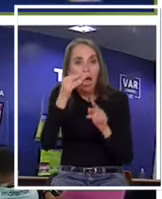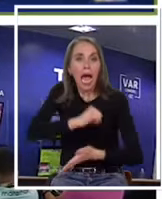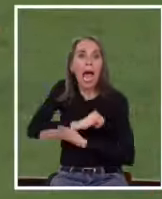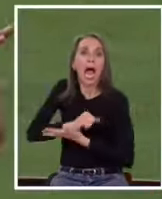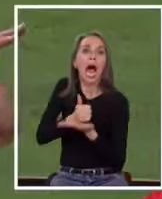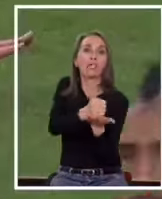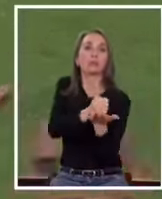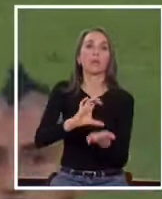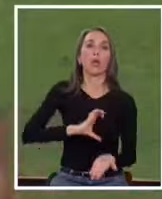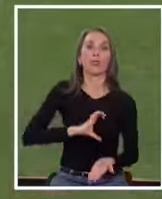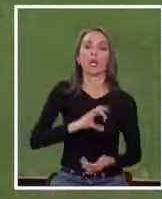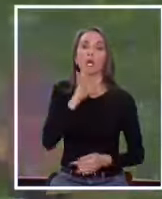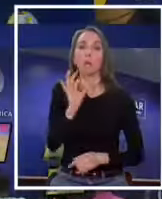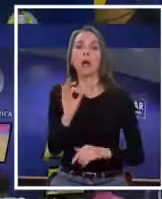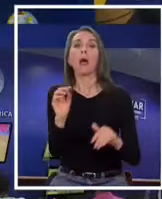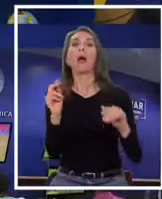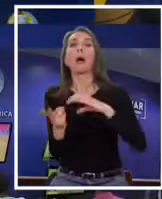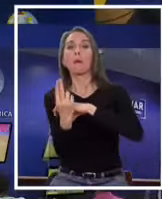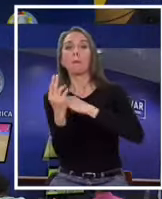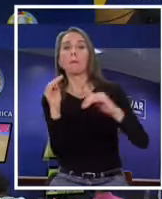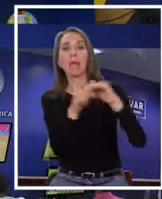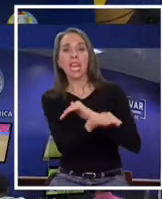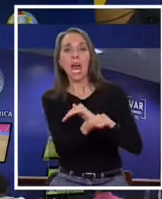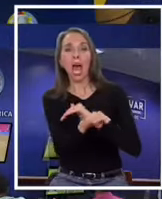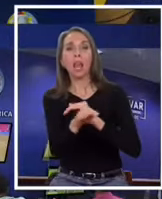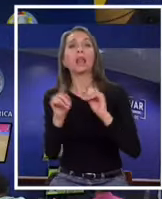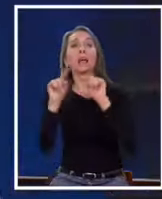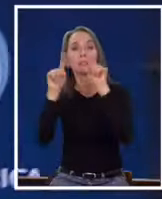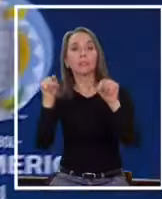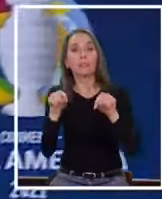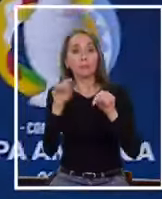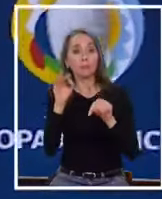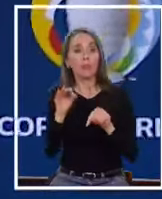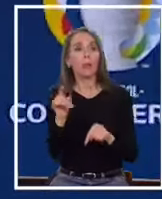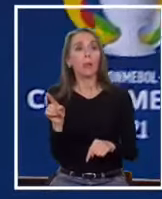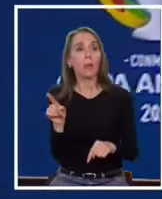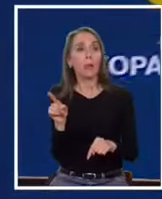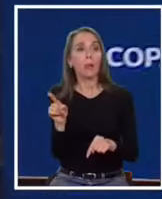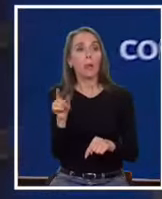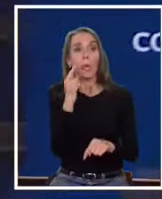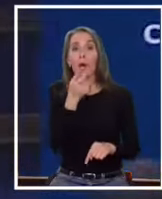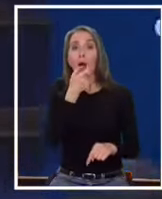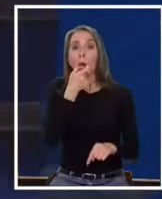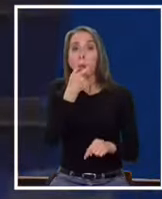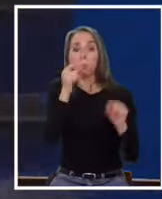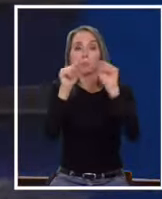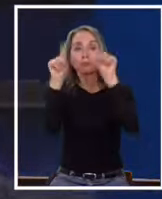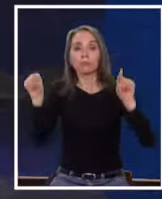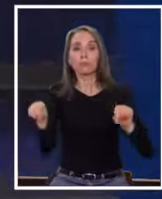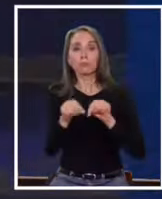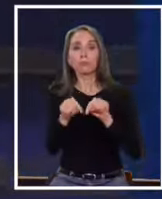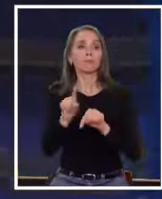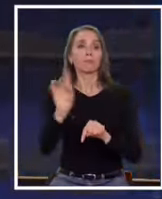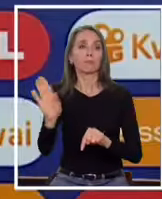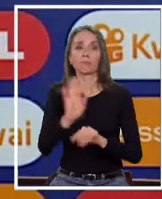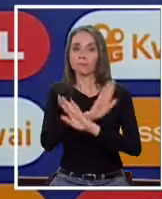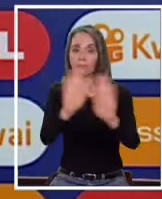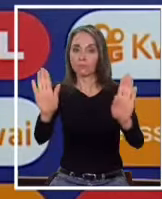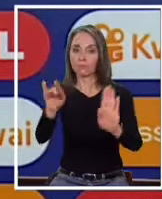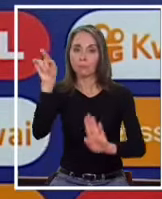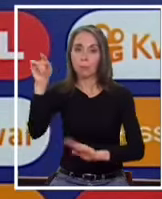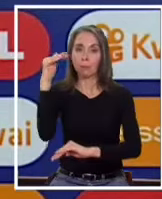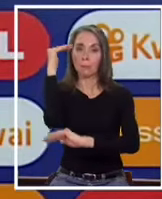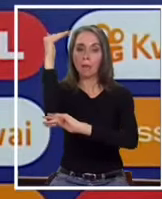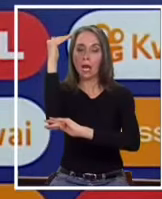Es eso, excelente, no penal. Ahí está la explicación del VAR por el supuesto penal no cobrado. Wilmar Roldán, en La Polémica y Lasarte, igual tiene su opinión. Después